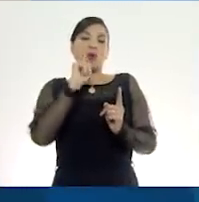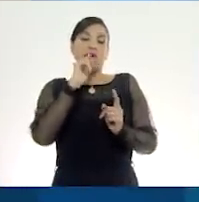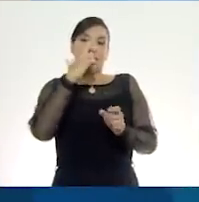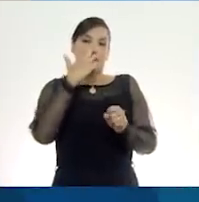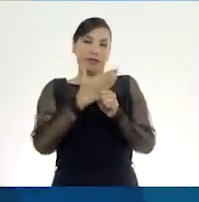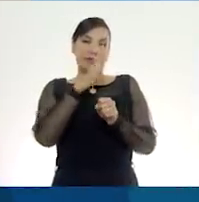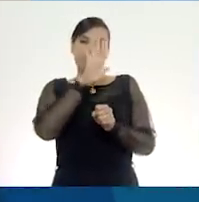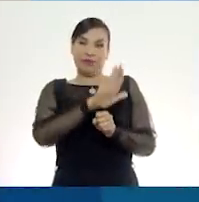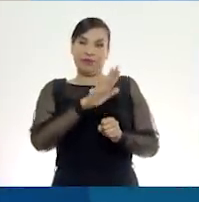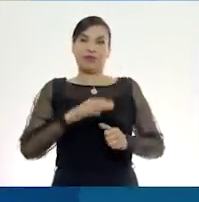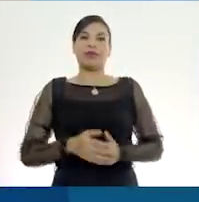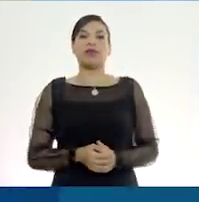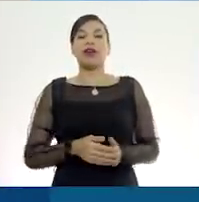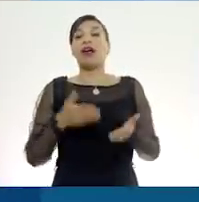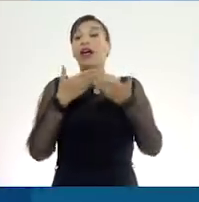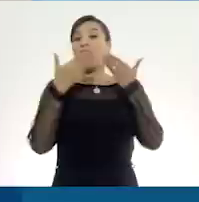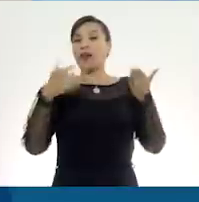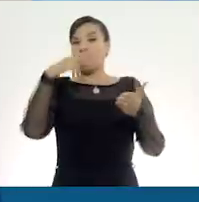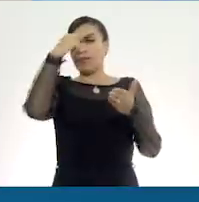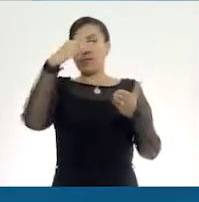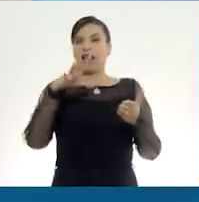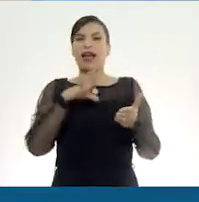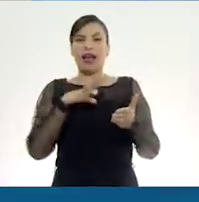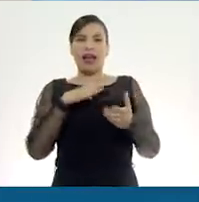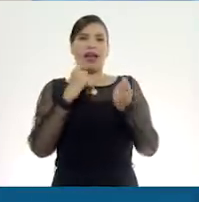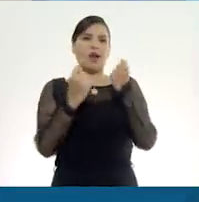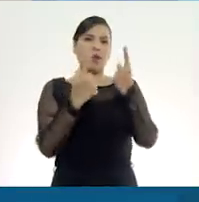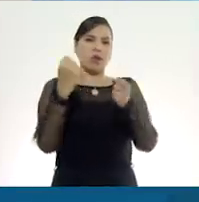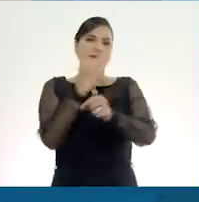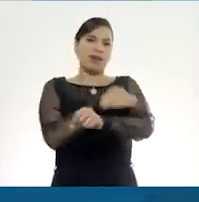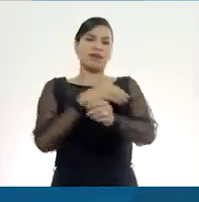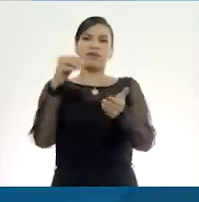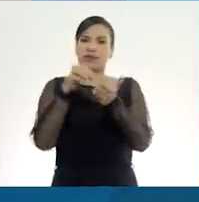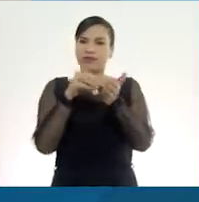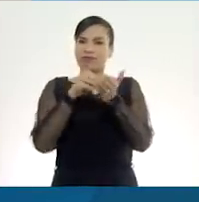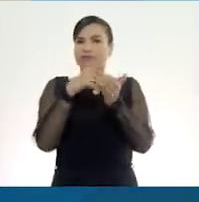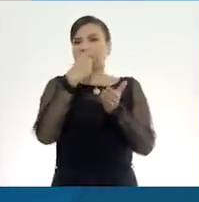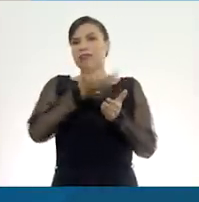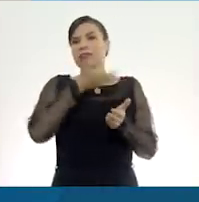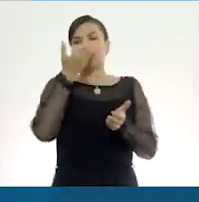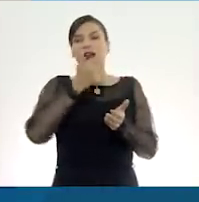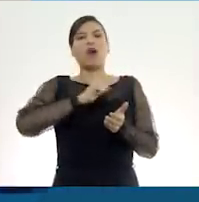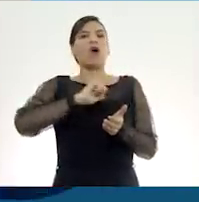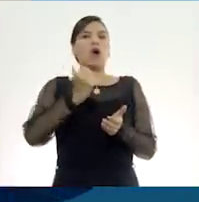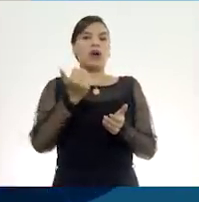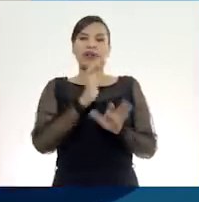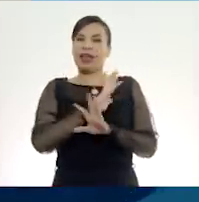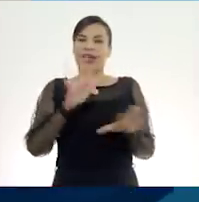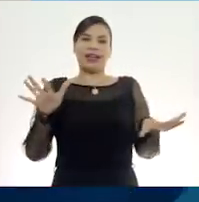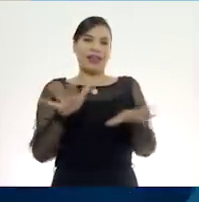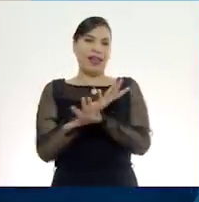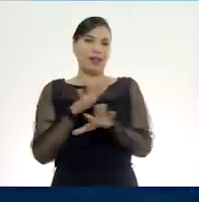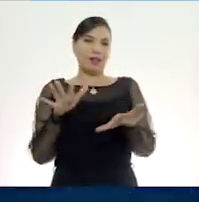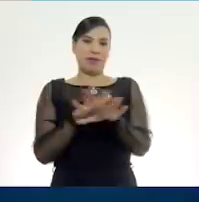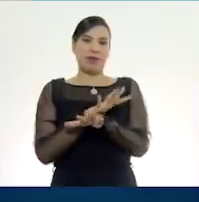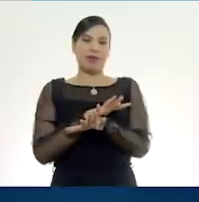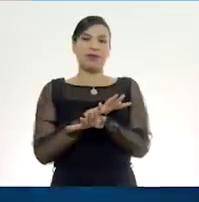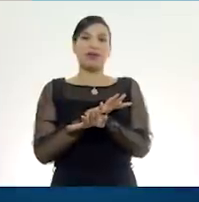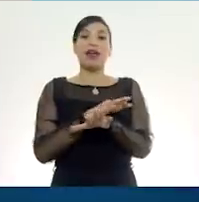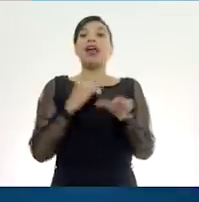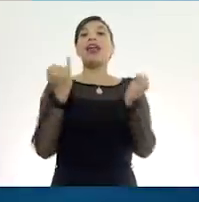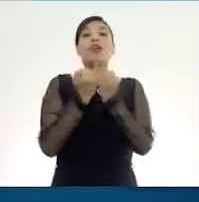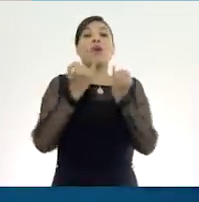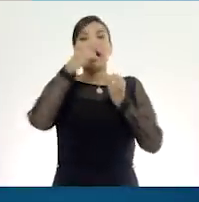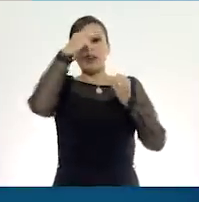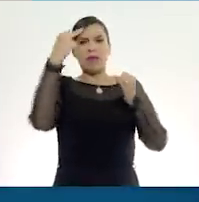las mujeres. Hoy en México hay algunas familias que siguen en esa tradición y otras que las han modificado. También